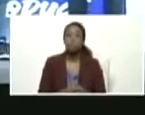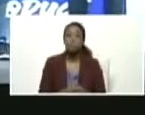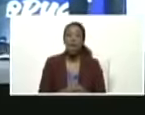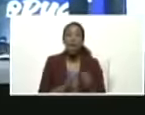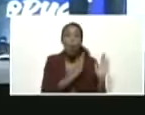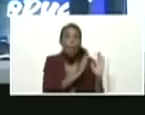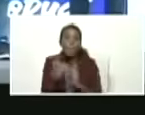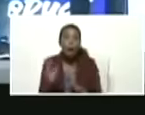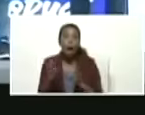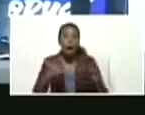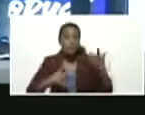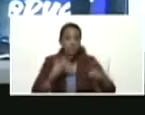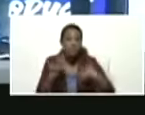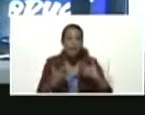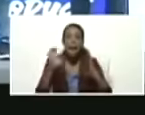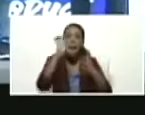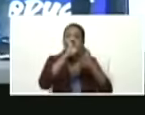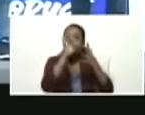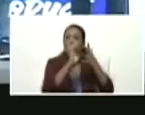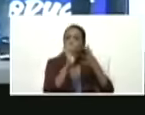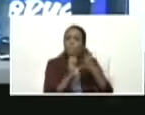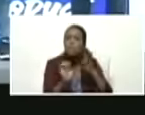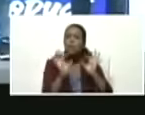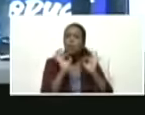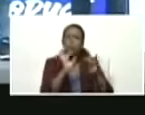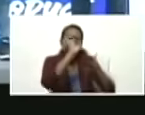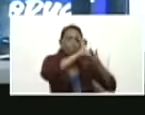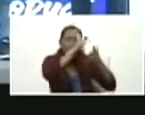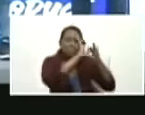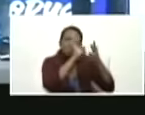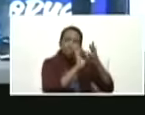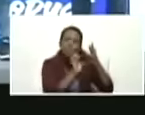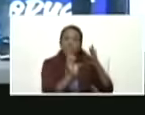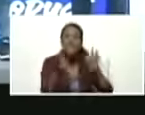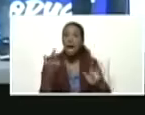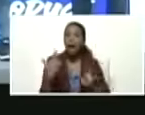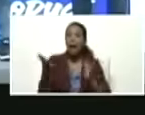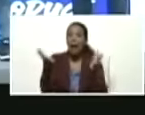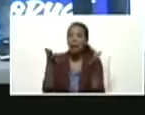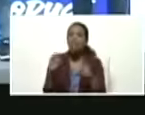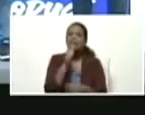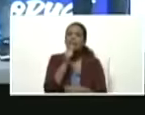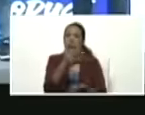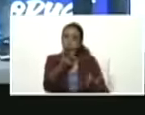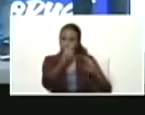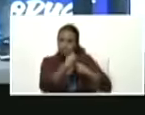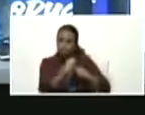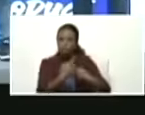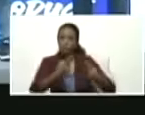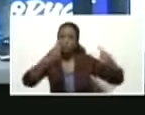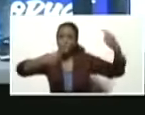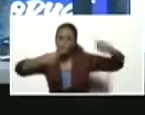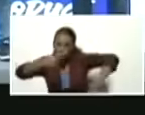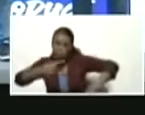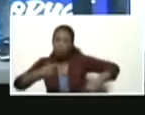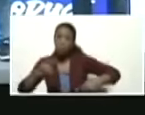Los planes, la estrategia. Y ahí no nos gana nadie. Me han